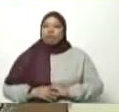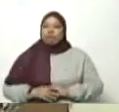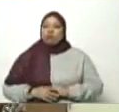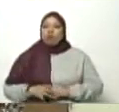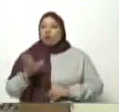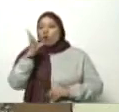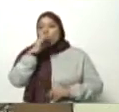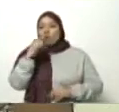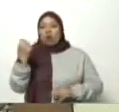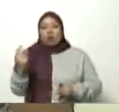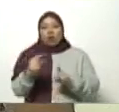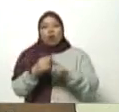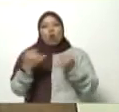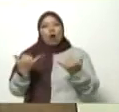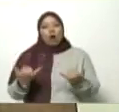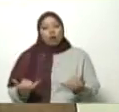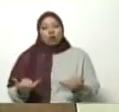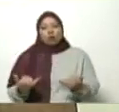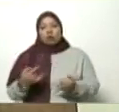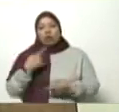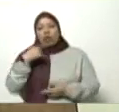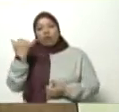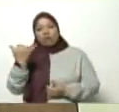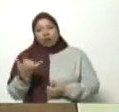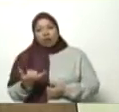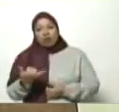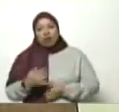palabra, de manera que lo que aquí en verdad